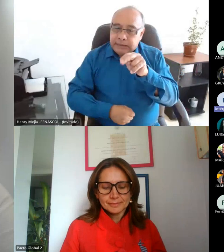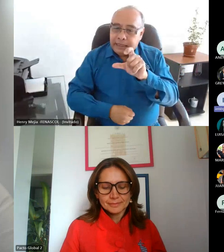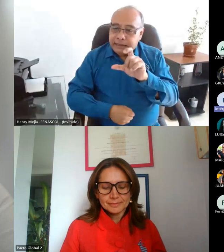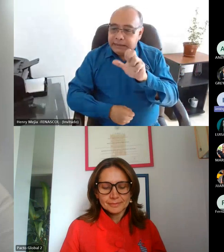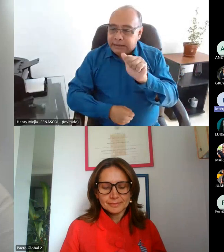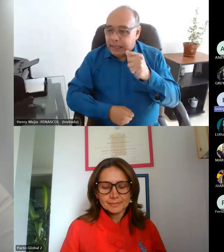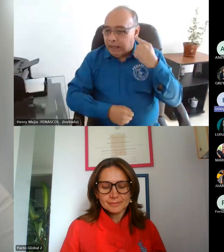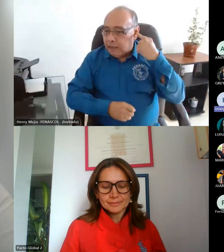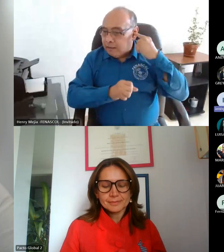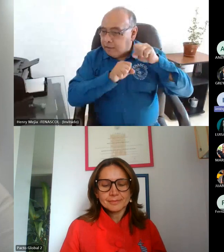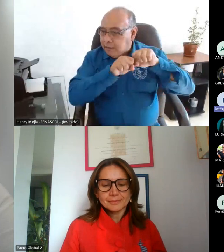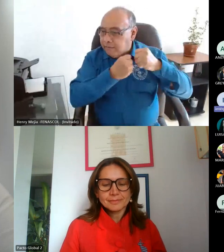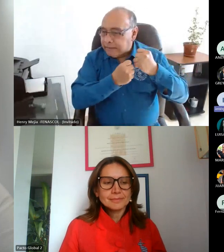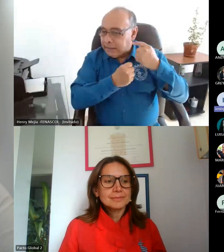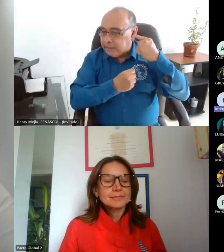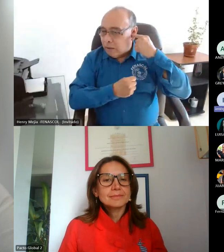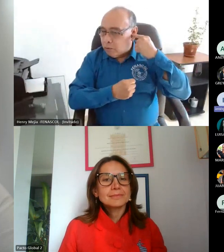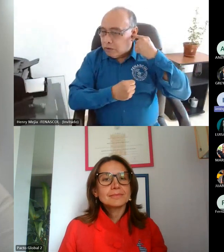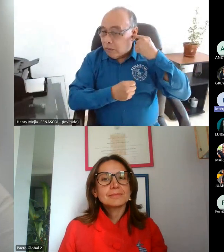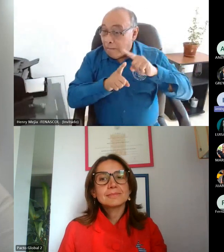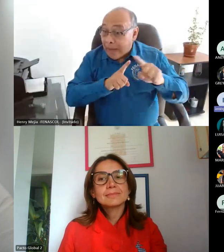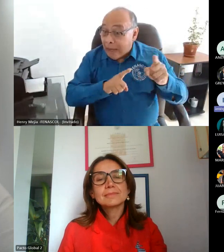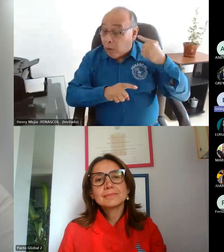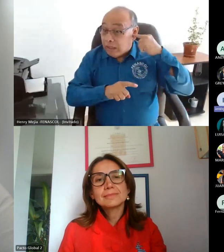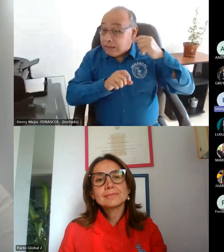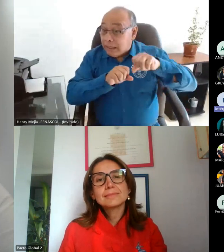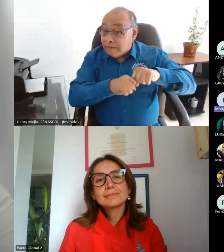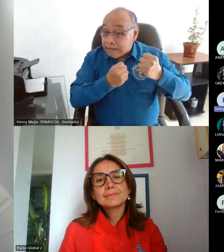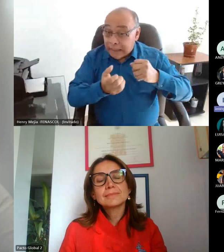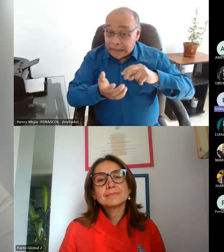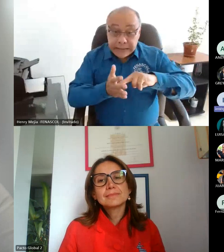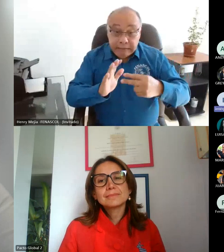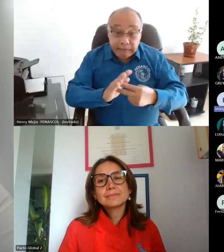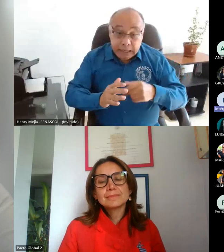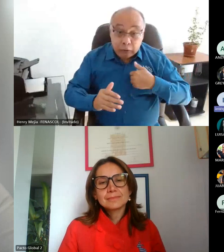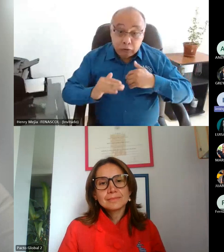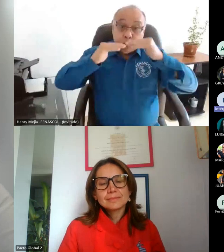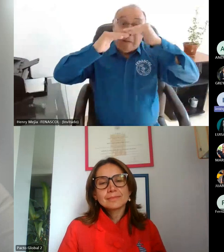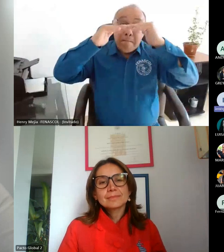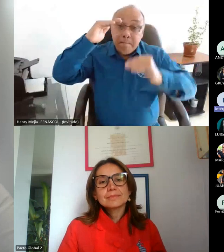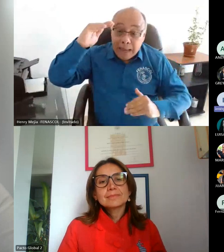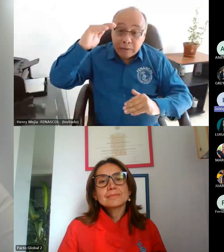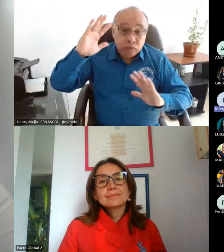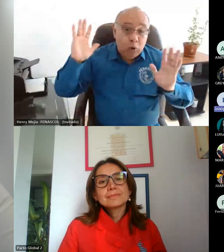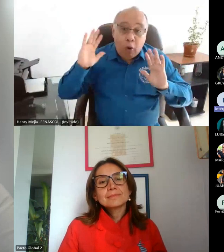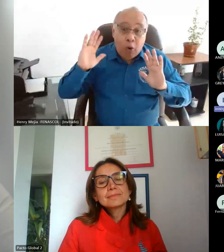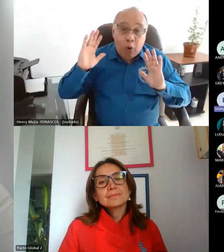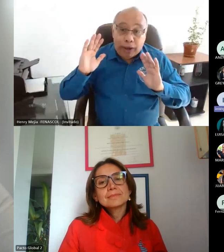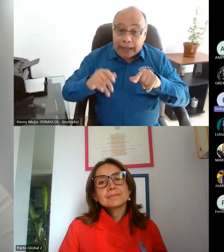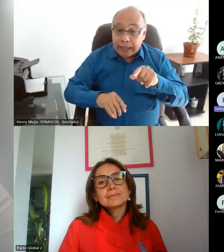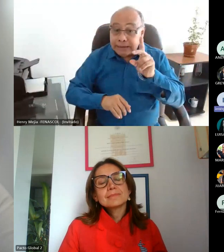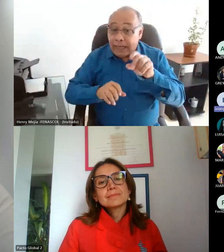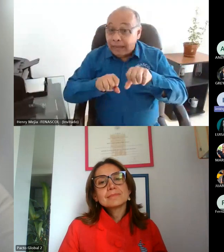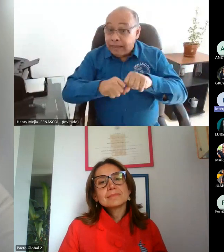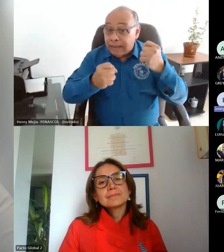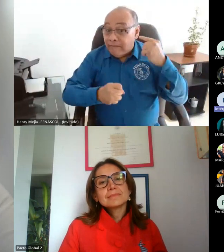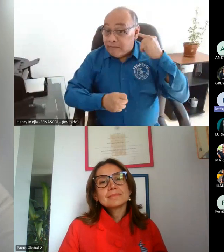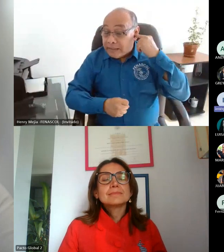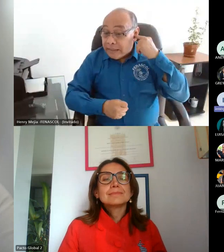eh la discapacidad no está en nosotros la discapacidad está en el entorno nosotros tenemos una una